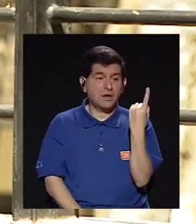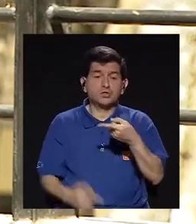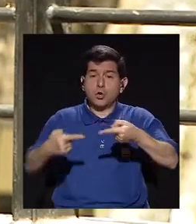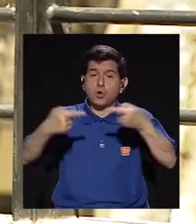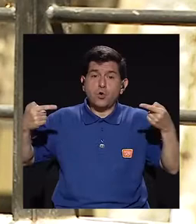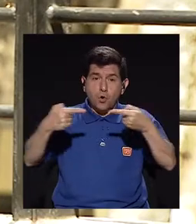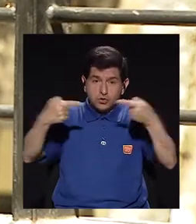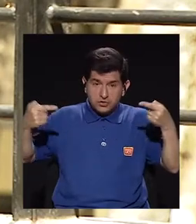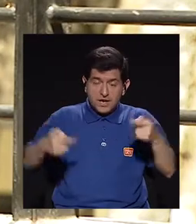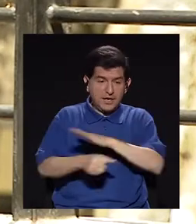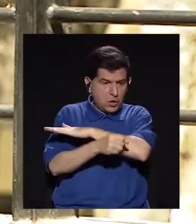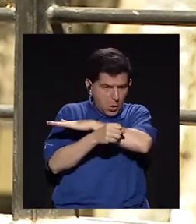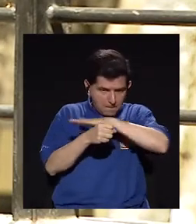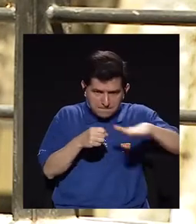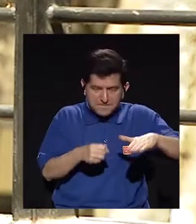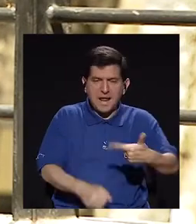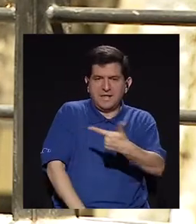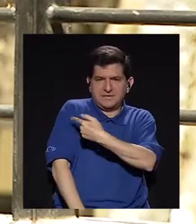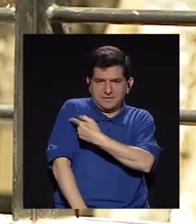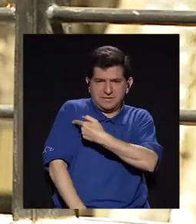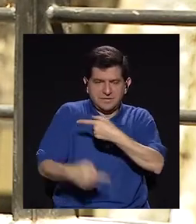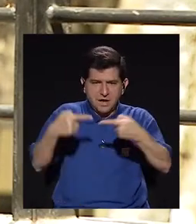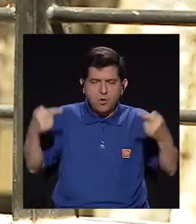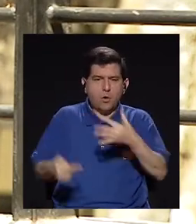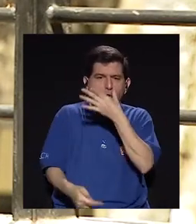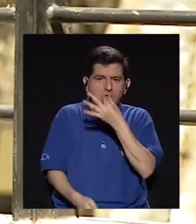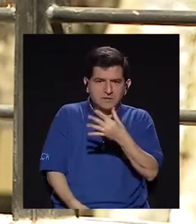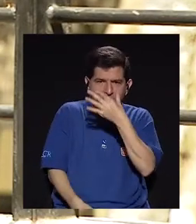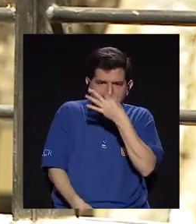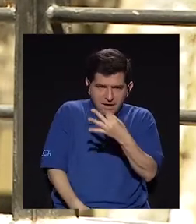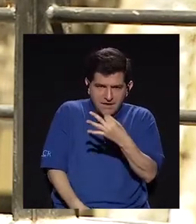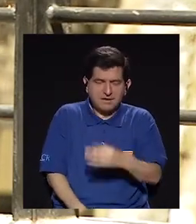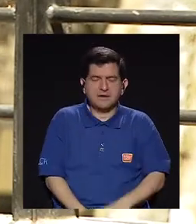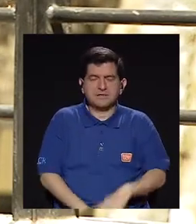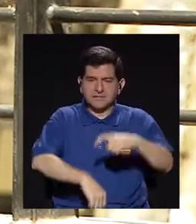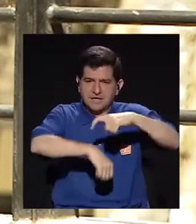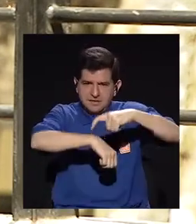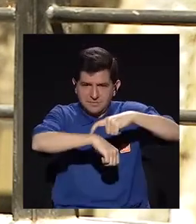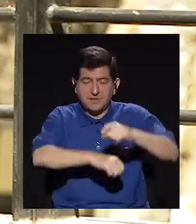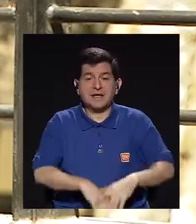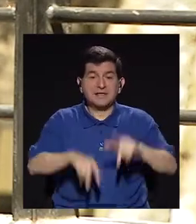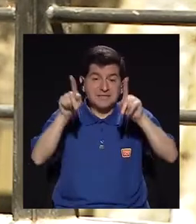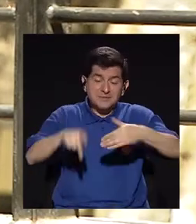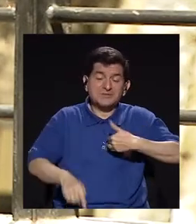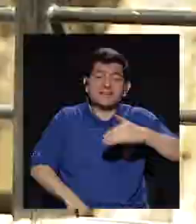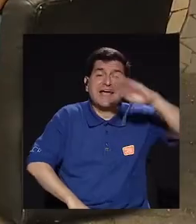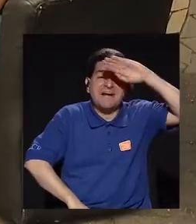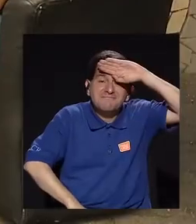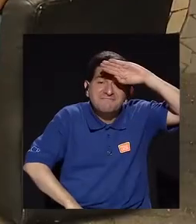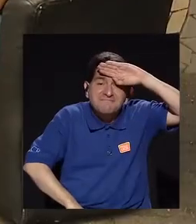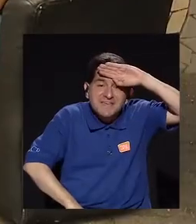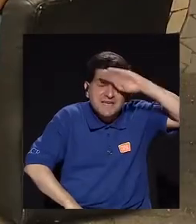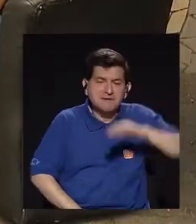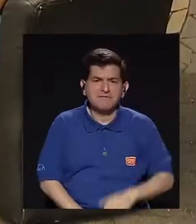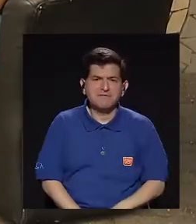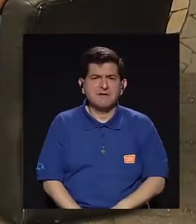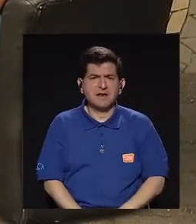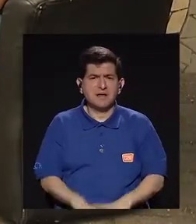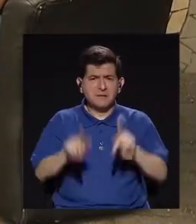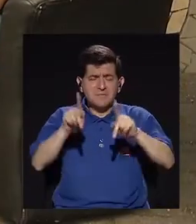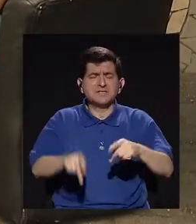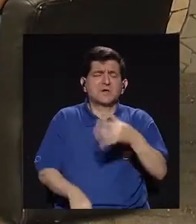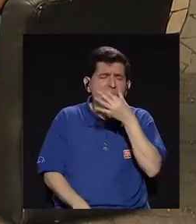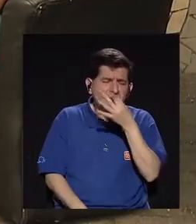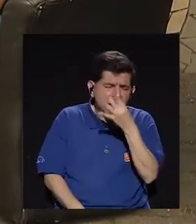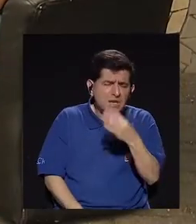única contraindicación absoluta para vacunarse contra influenza estacional es que la persona tenga fiebre. Si está con gripe, si